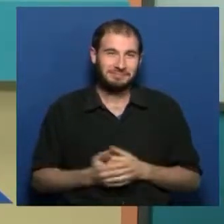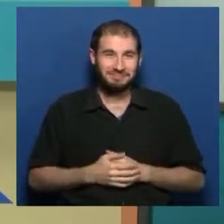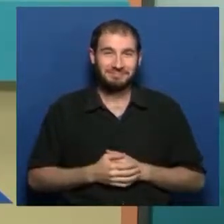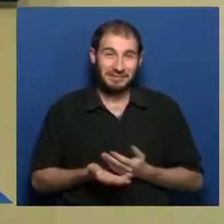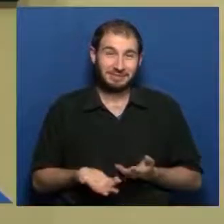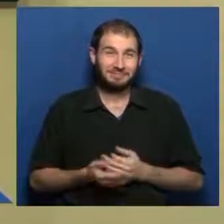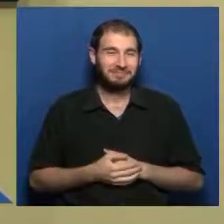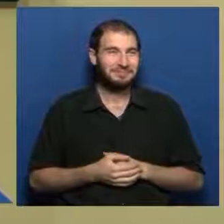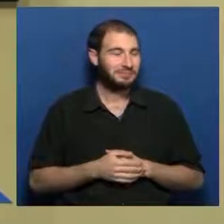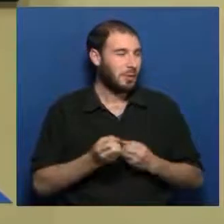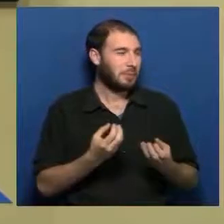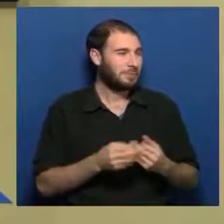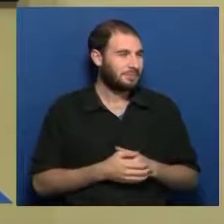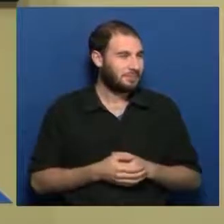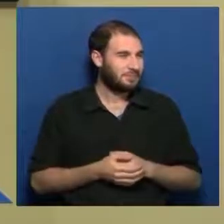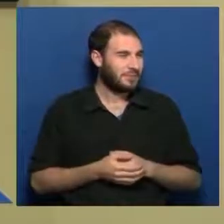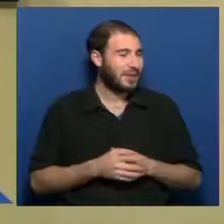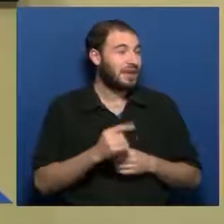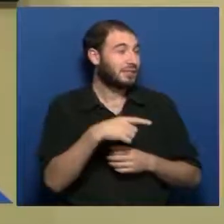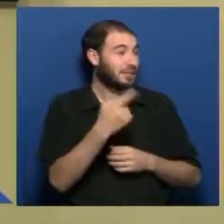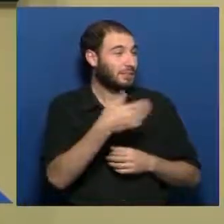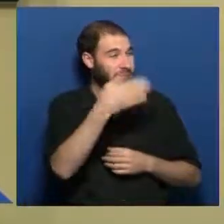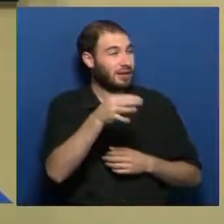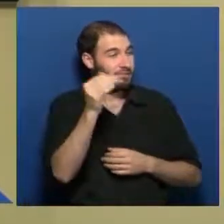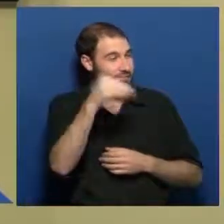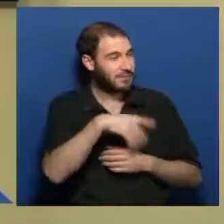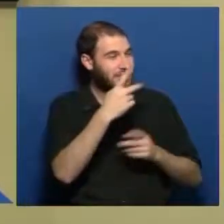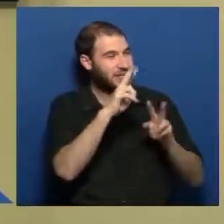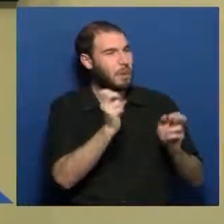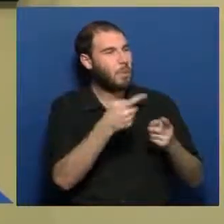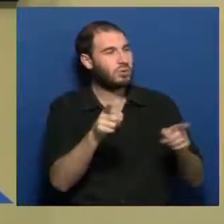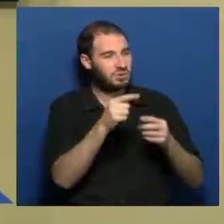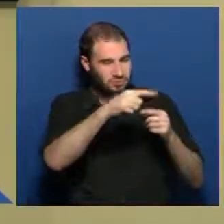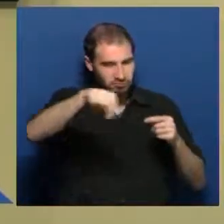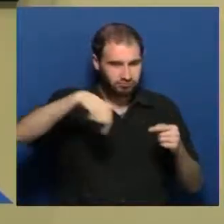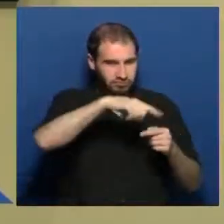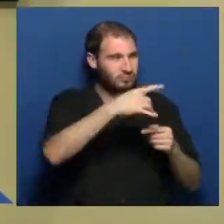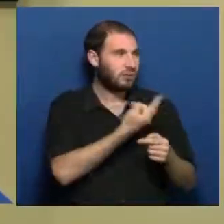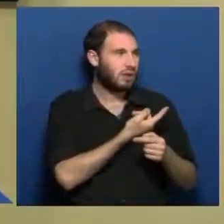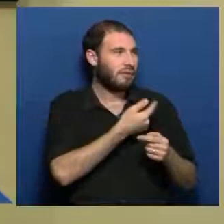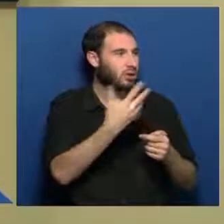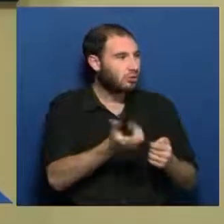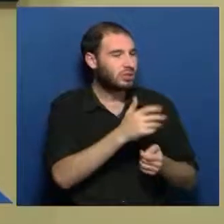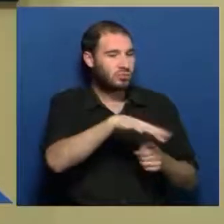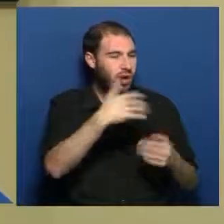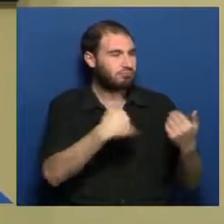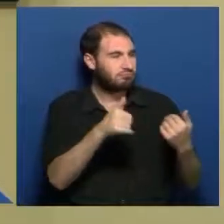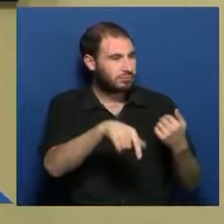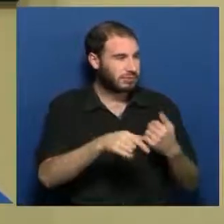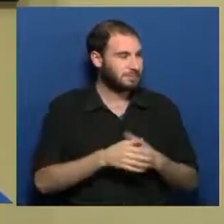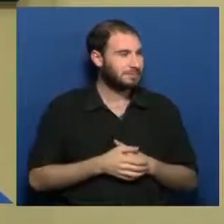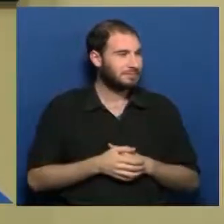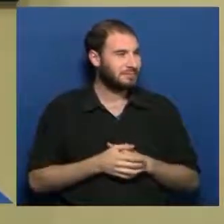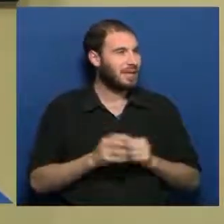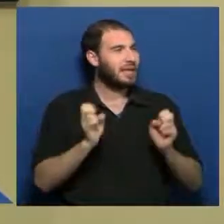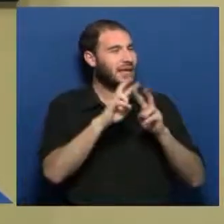Eso, un poco de eso. Sí. Está buenísimo. Sí, sí. Siempre que vienen artistas, sobre todo de la música, hablamos de los circuitos, ¿no? Para tratar de conseguir lugares para tocar.